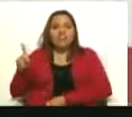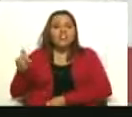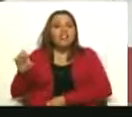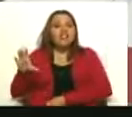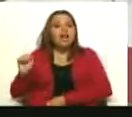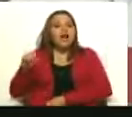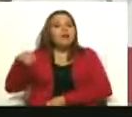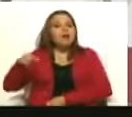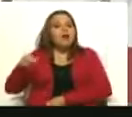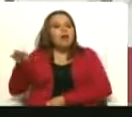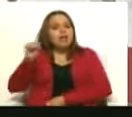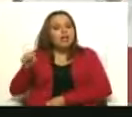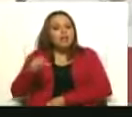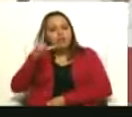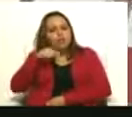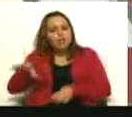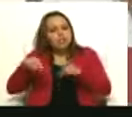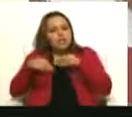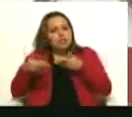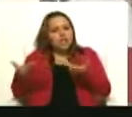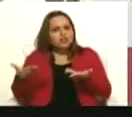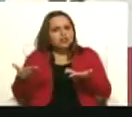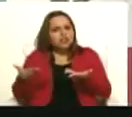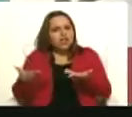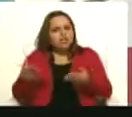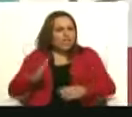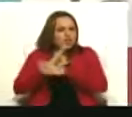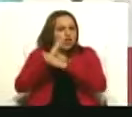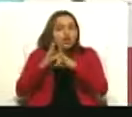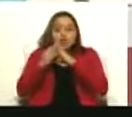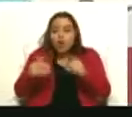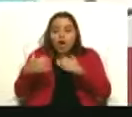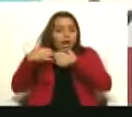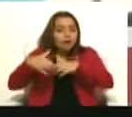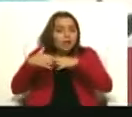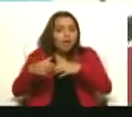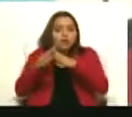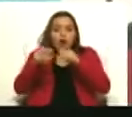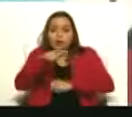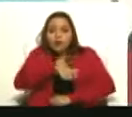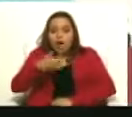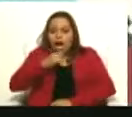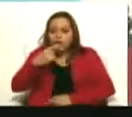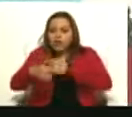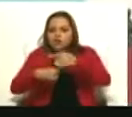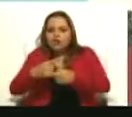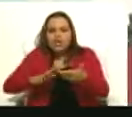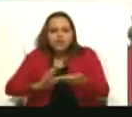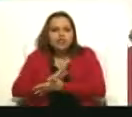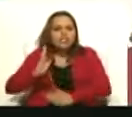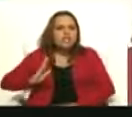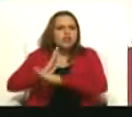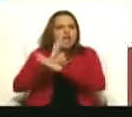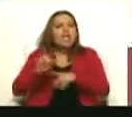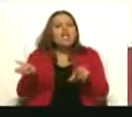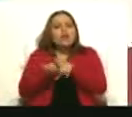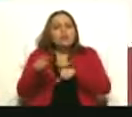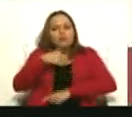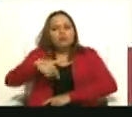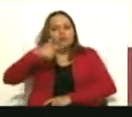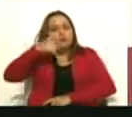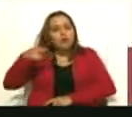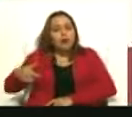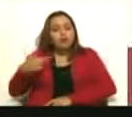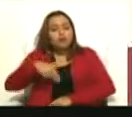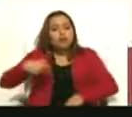de las sanciones? Todos los empresarios, todos los comerciantes han sido afectados por las sanciones, igual que nuestro pueblo,